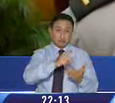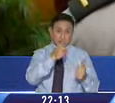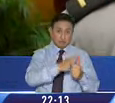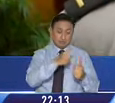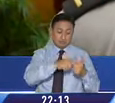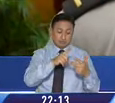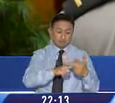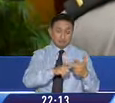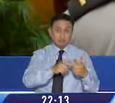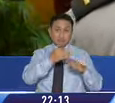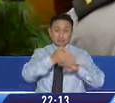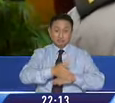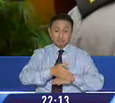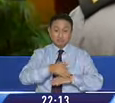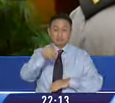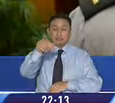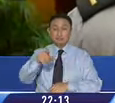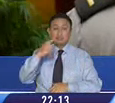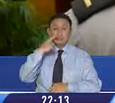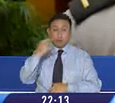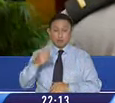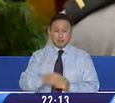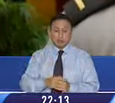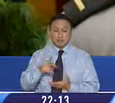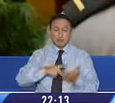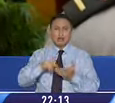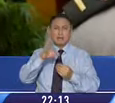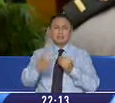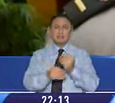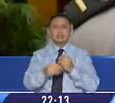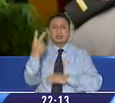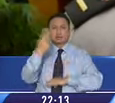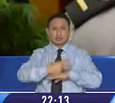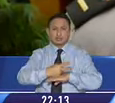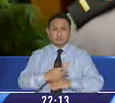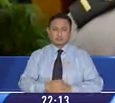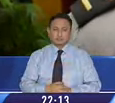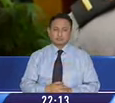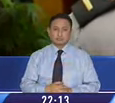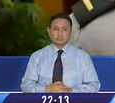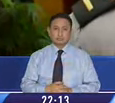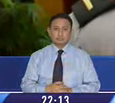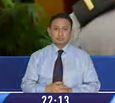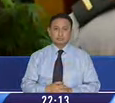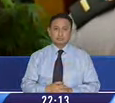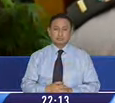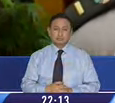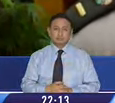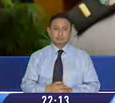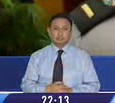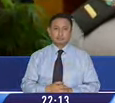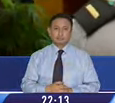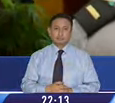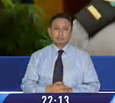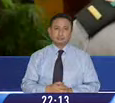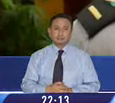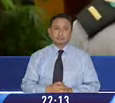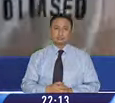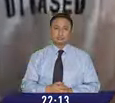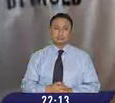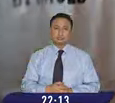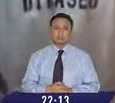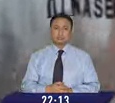la persona masculina hace un una reserva de 2 días más de la